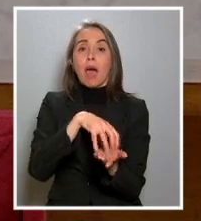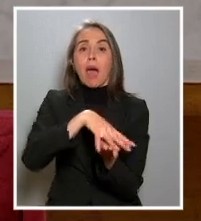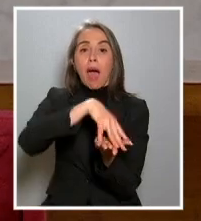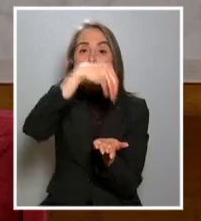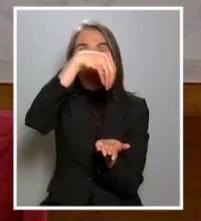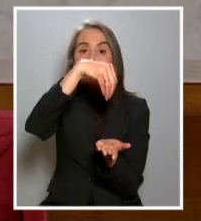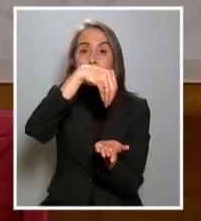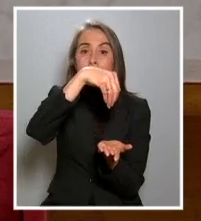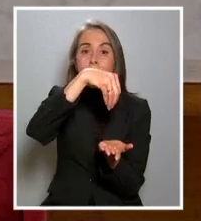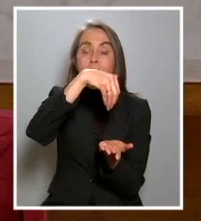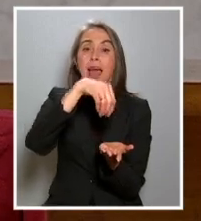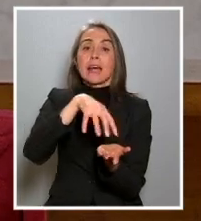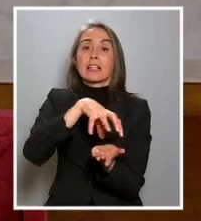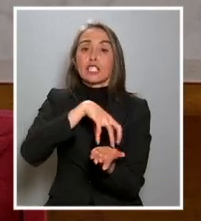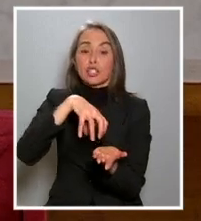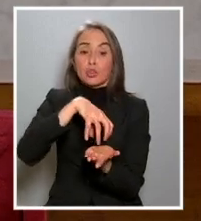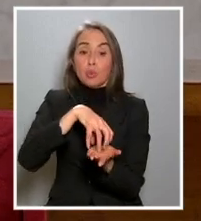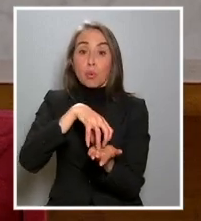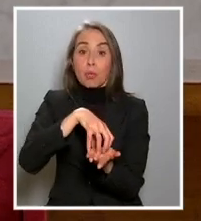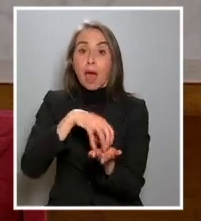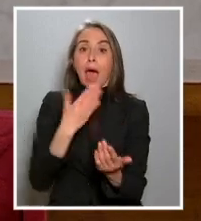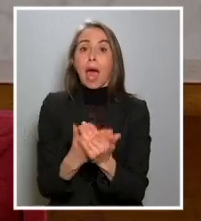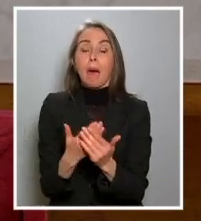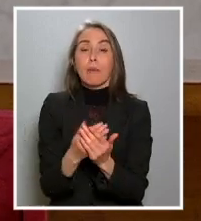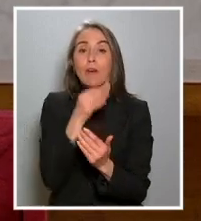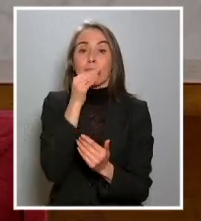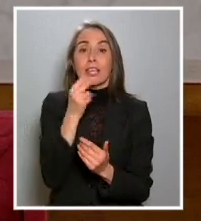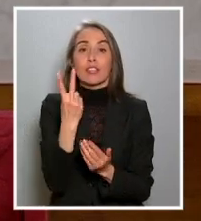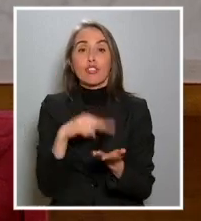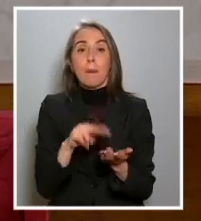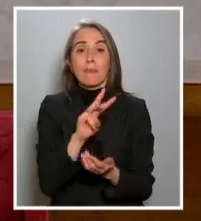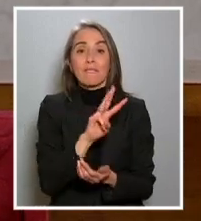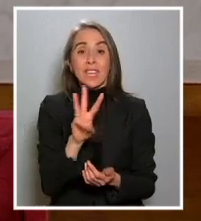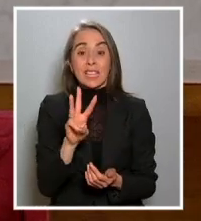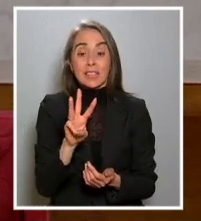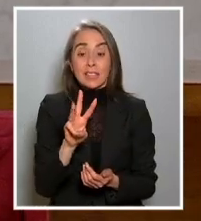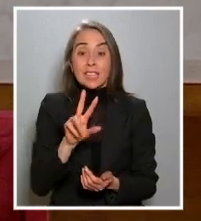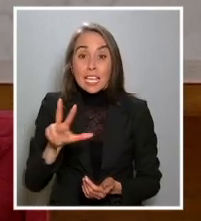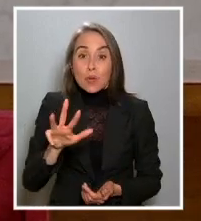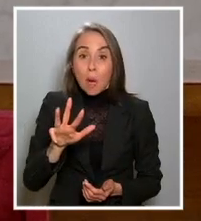Arica, ciudad que además, aprovecho de decirlo, el 2029 va